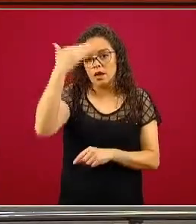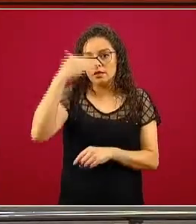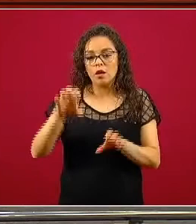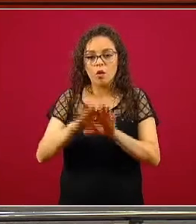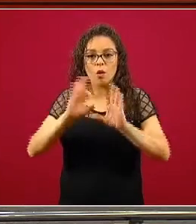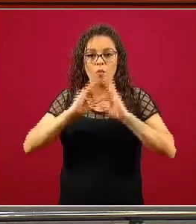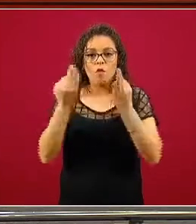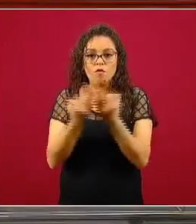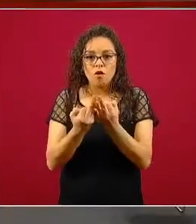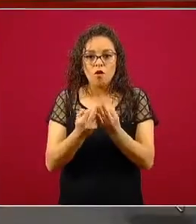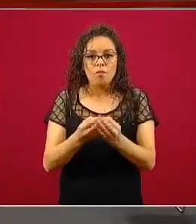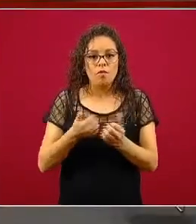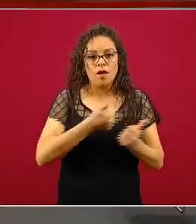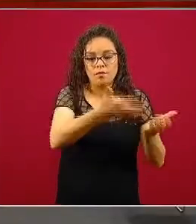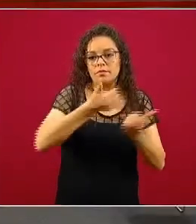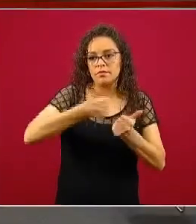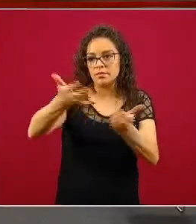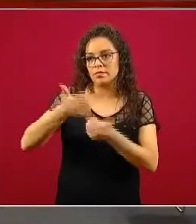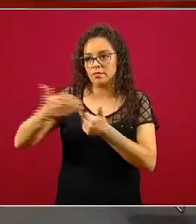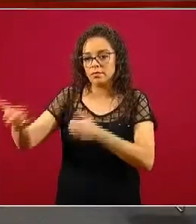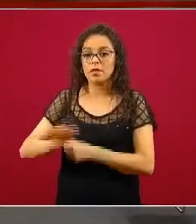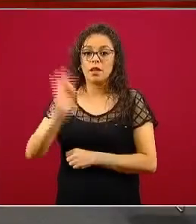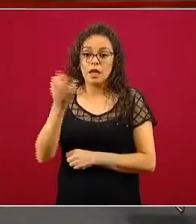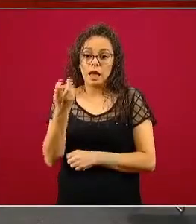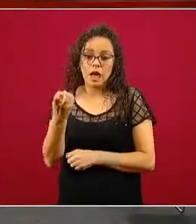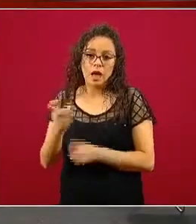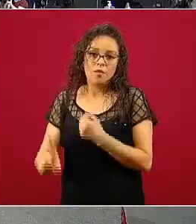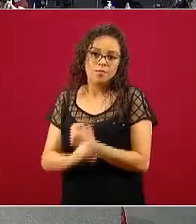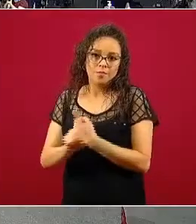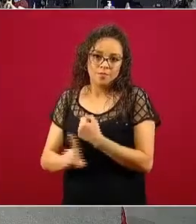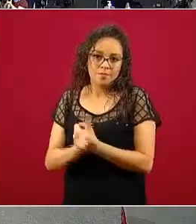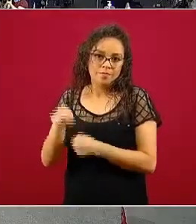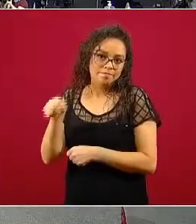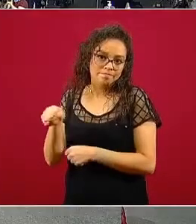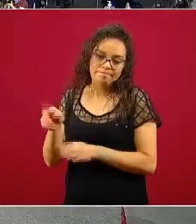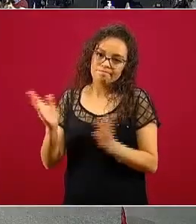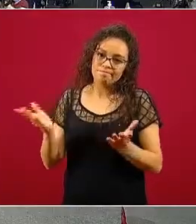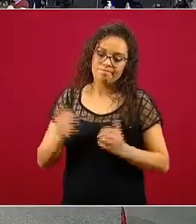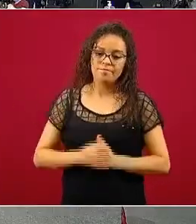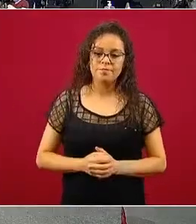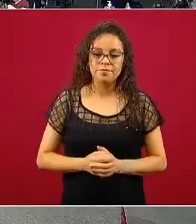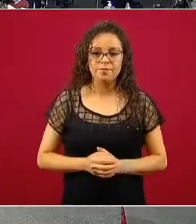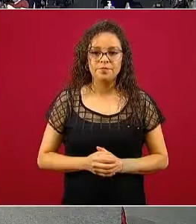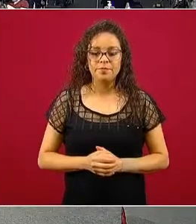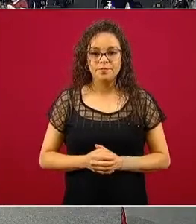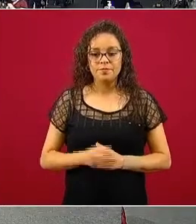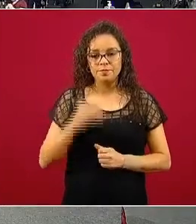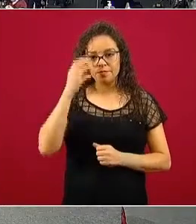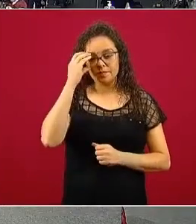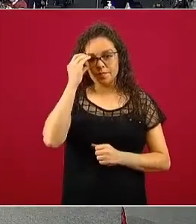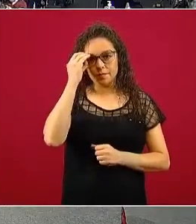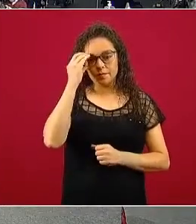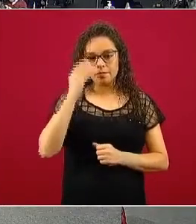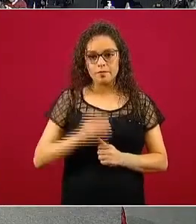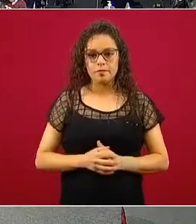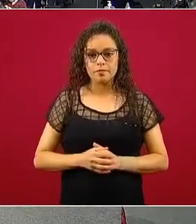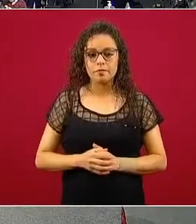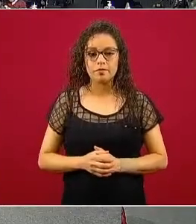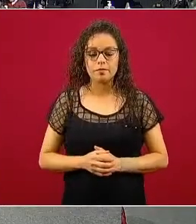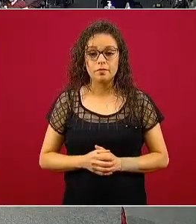está el problema. Gracias. Está Fernanda, Carlos, Dulce y usted y usted.